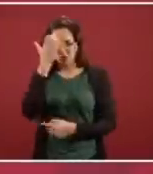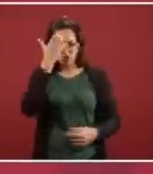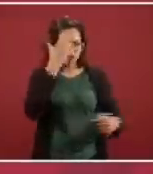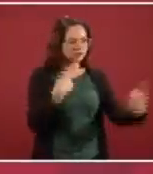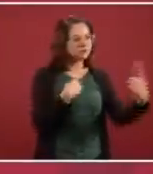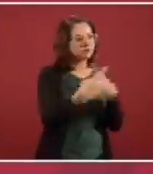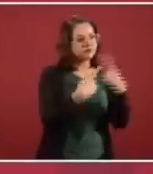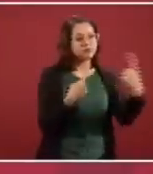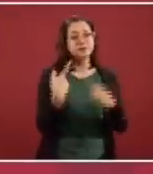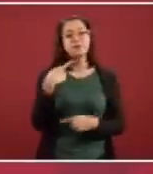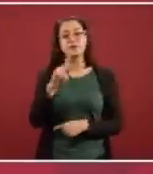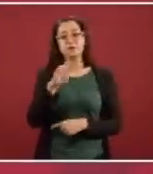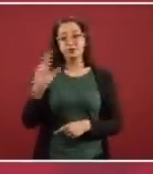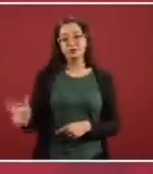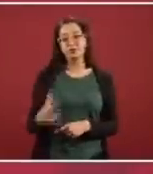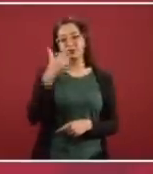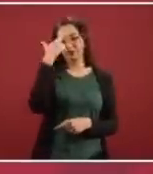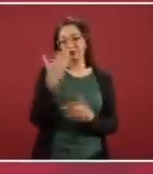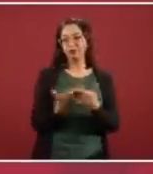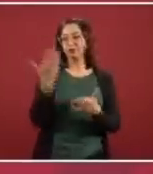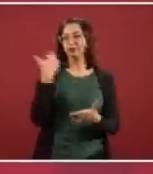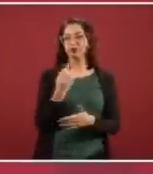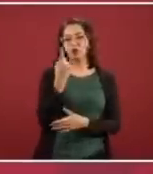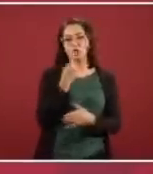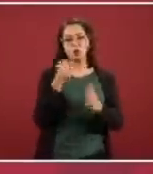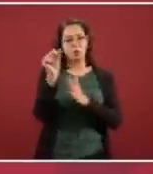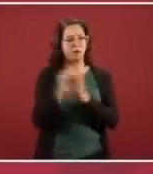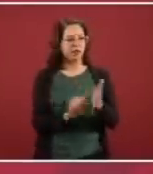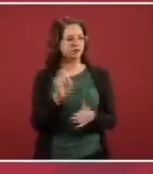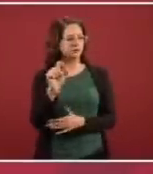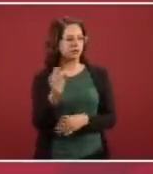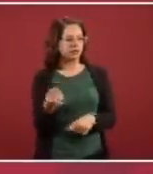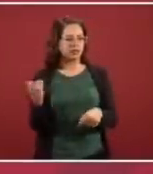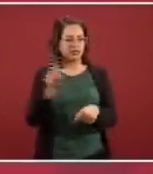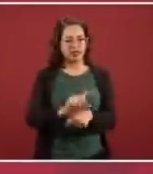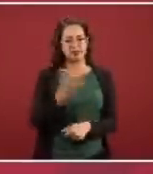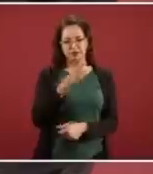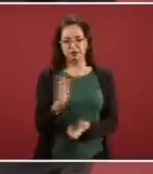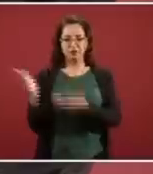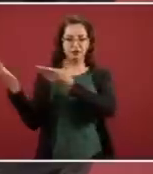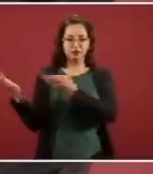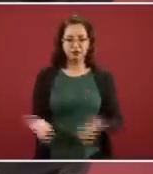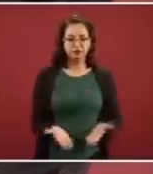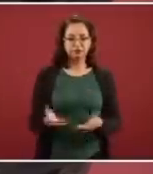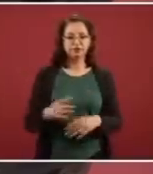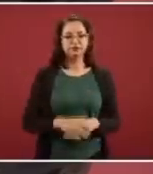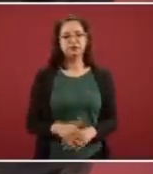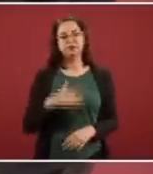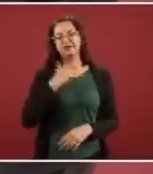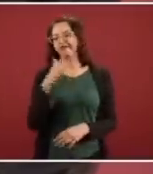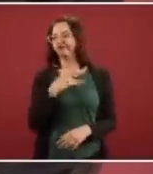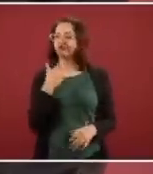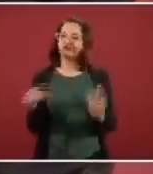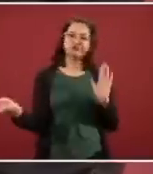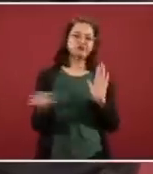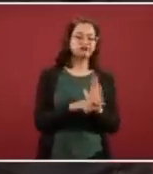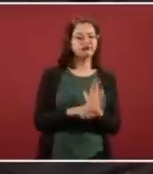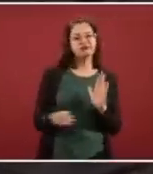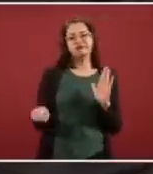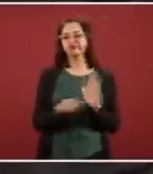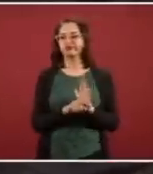aquí hace como un mes o 20 días y dijo que estaba pesimista.